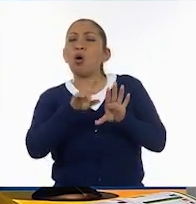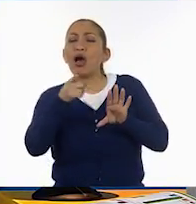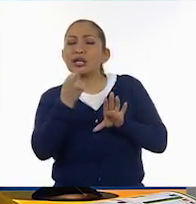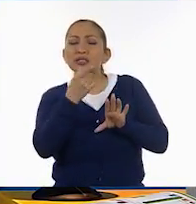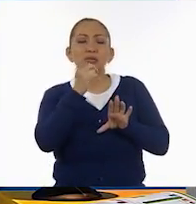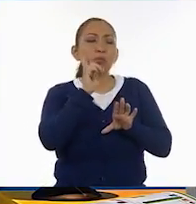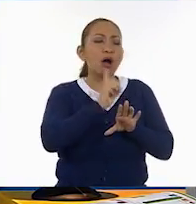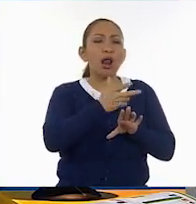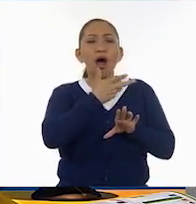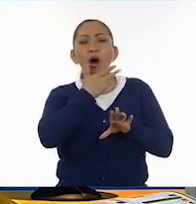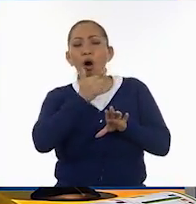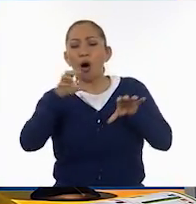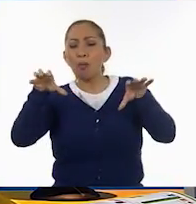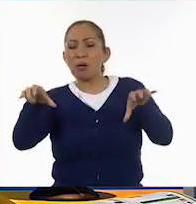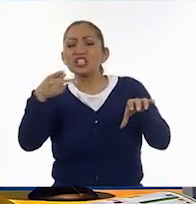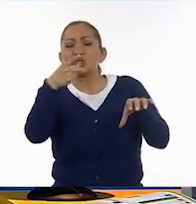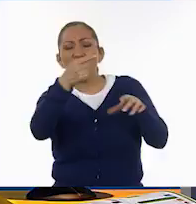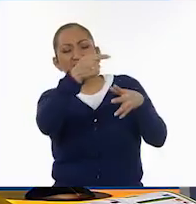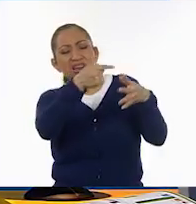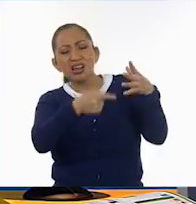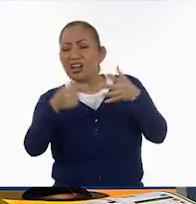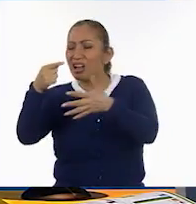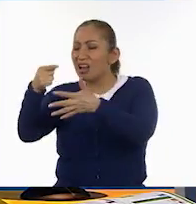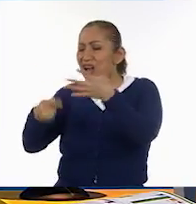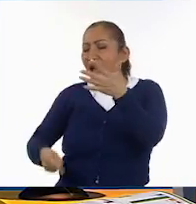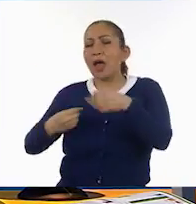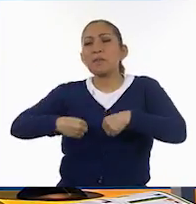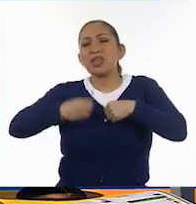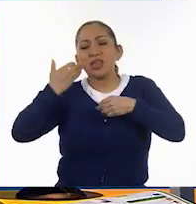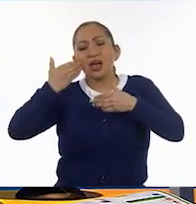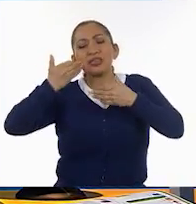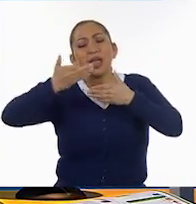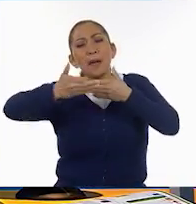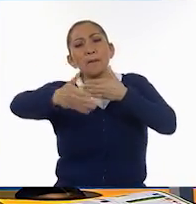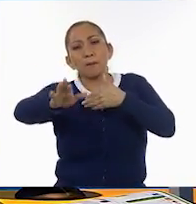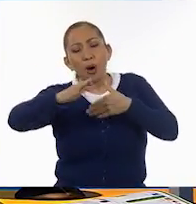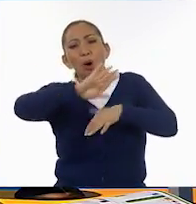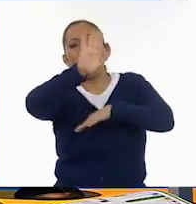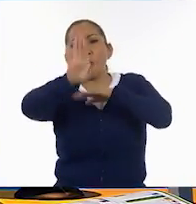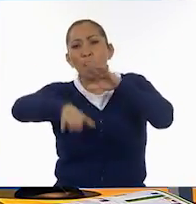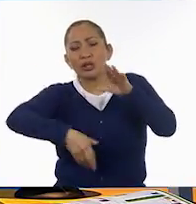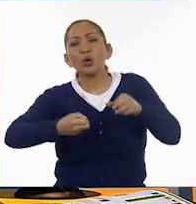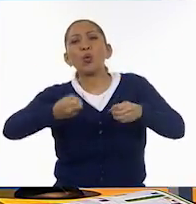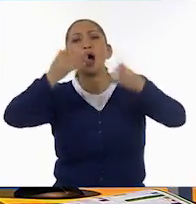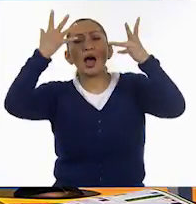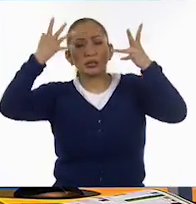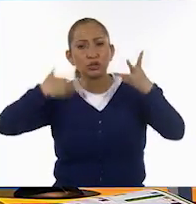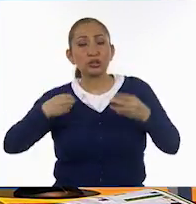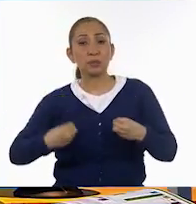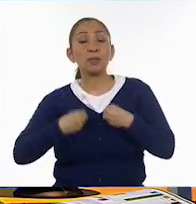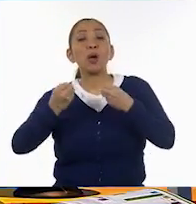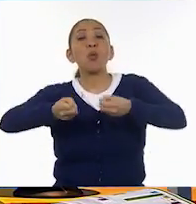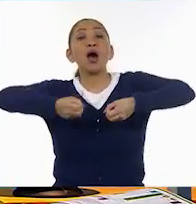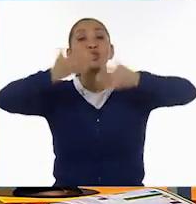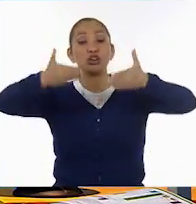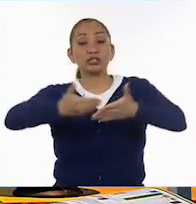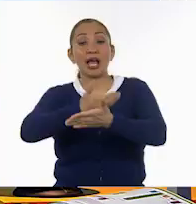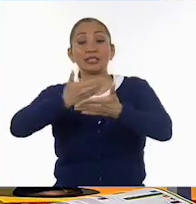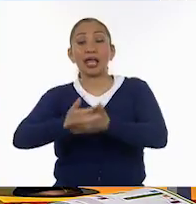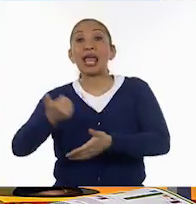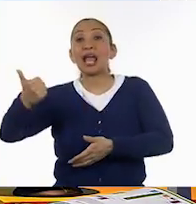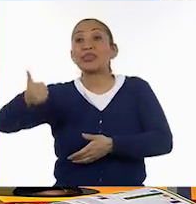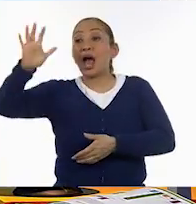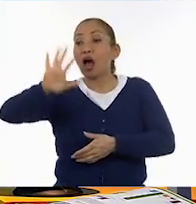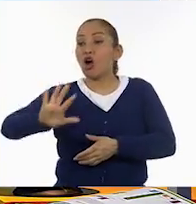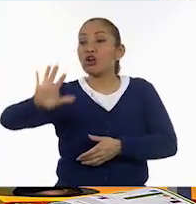hombres y mujeres, así como sus características, esperanza de vida, natalidad, mortalidad, de la población por